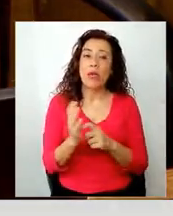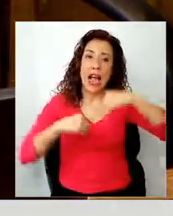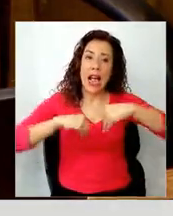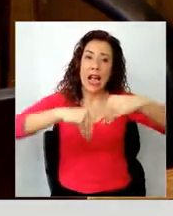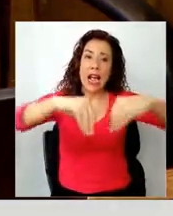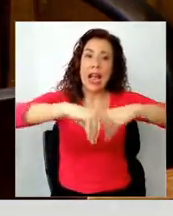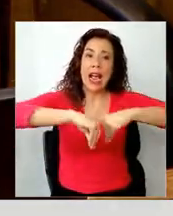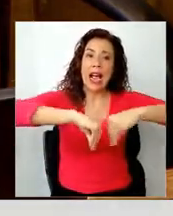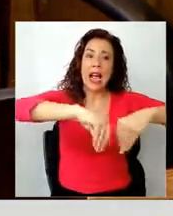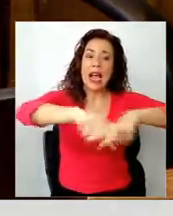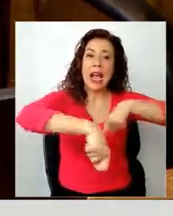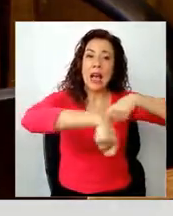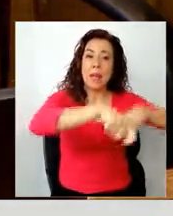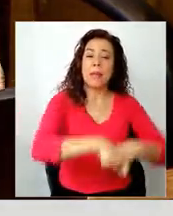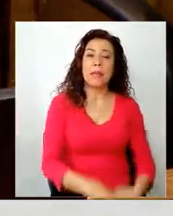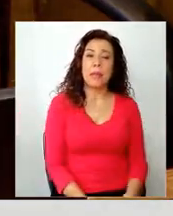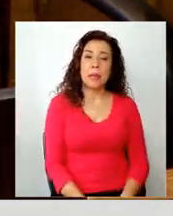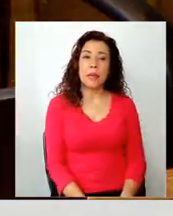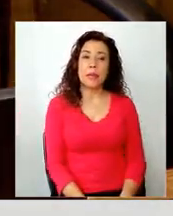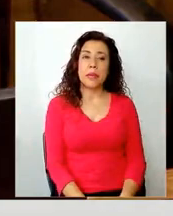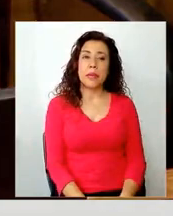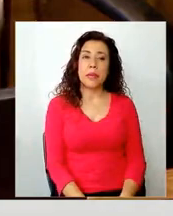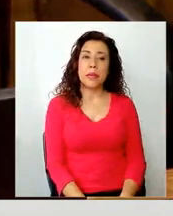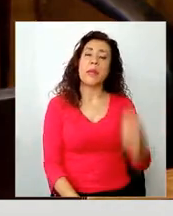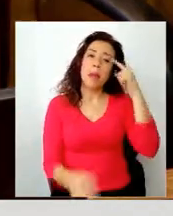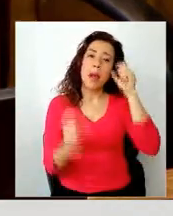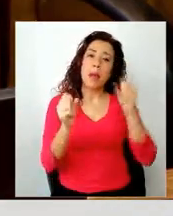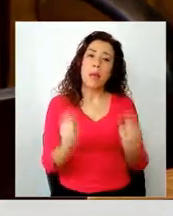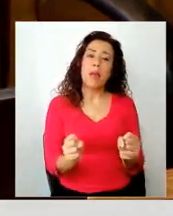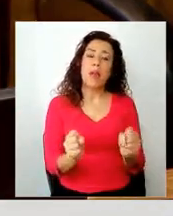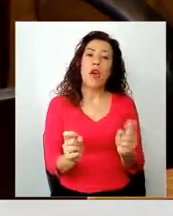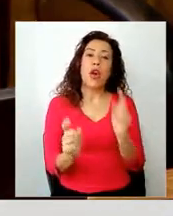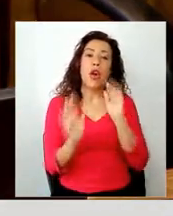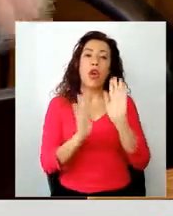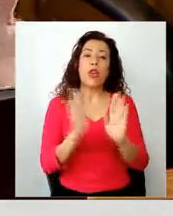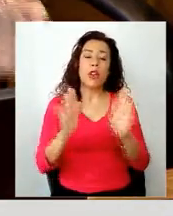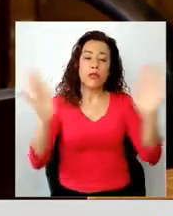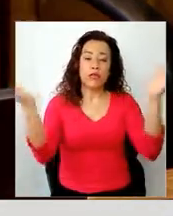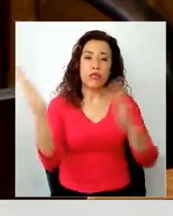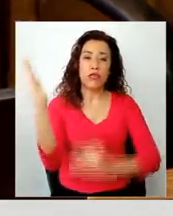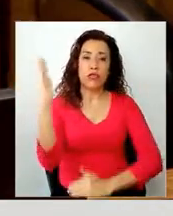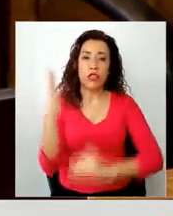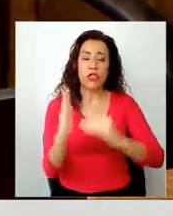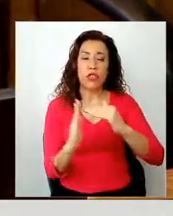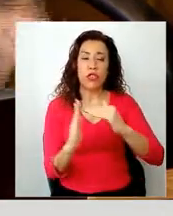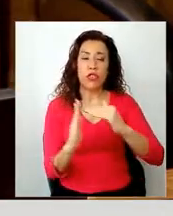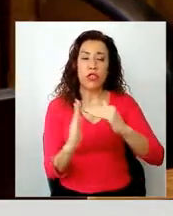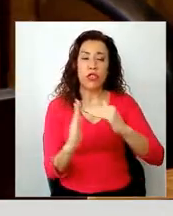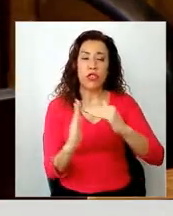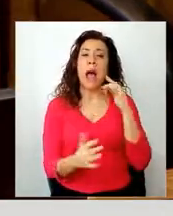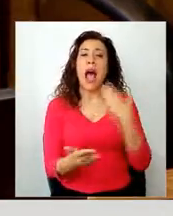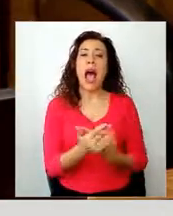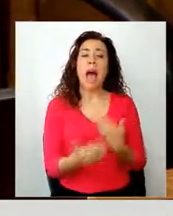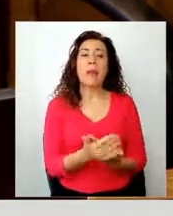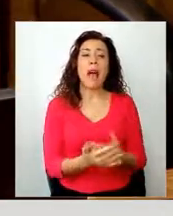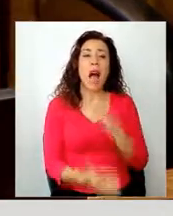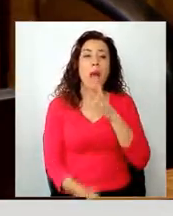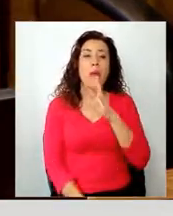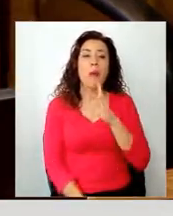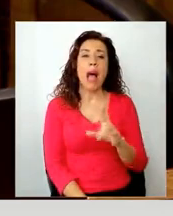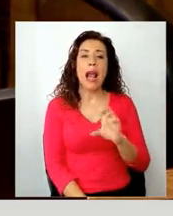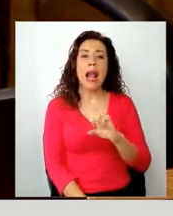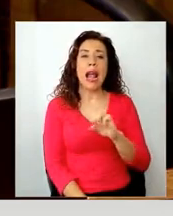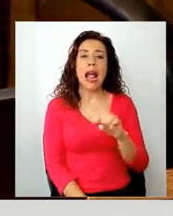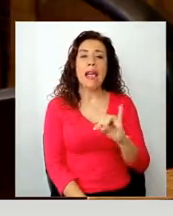poder regular la Cuenca de manera de aprovechar el sector bajo estas aguas residuales y reaprovechar las